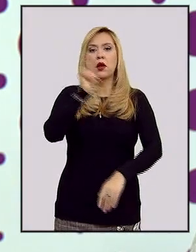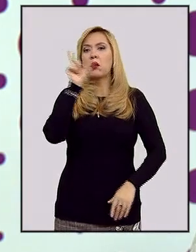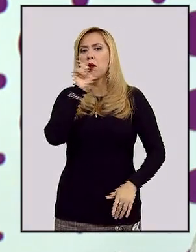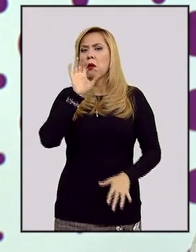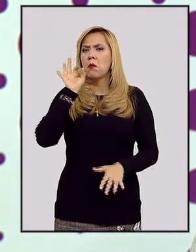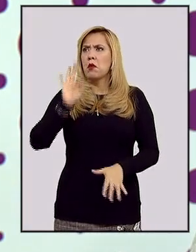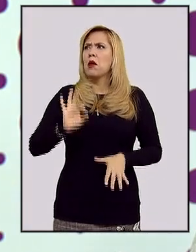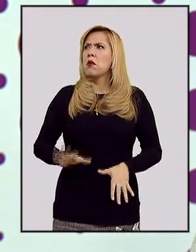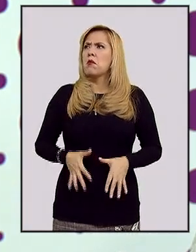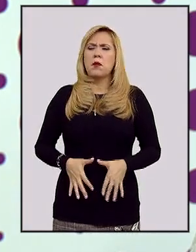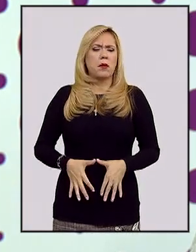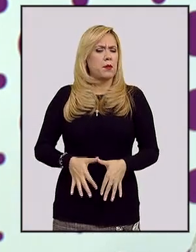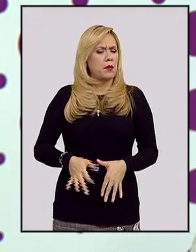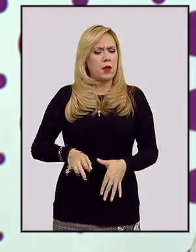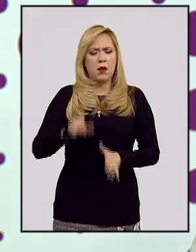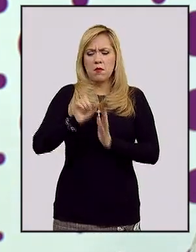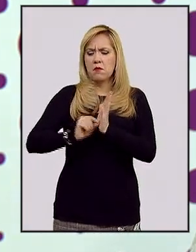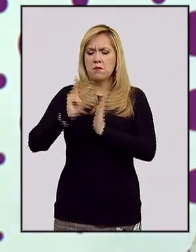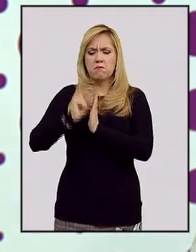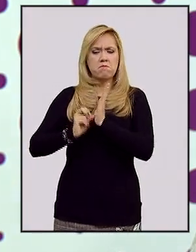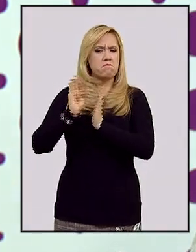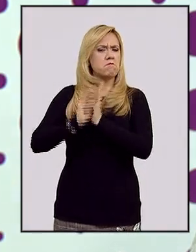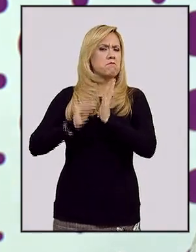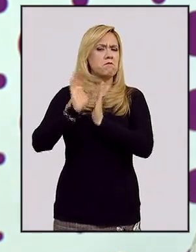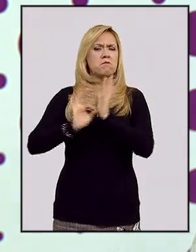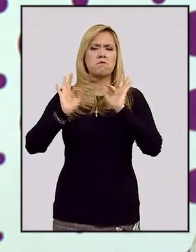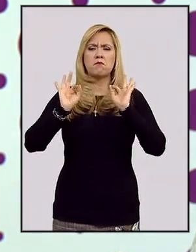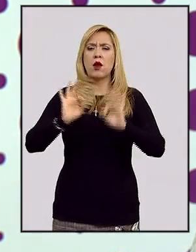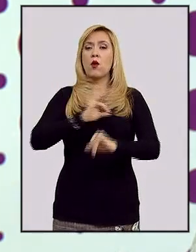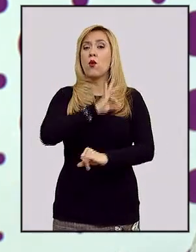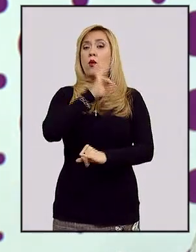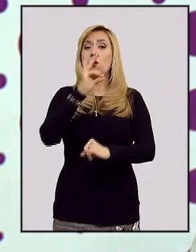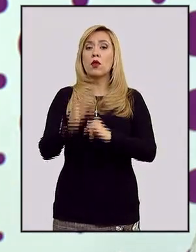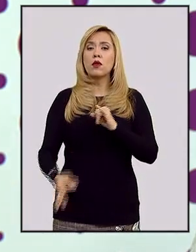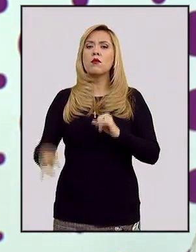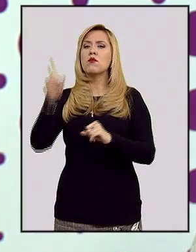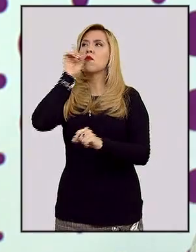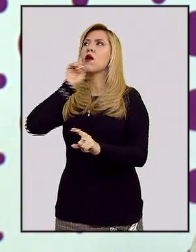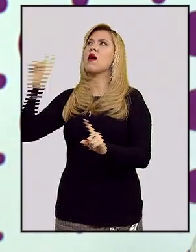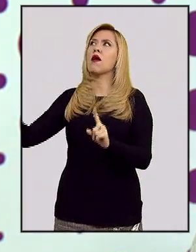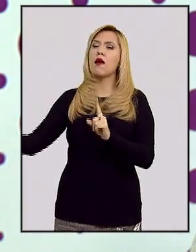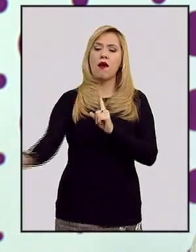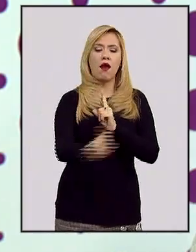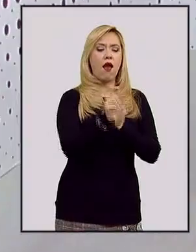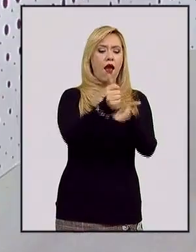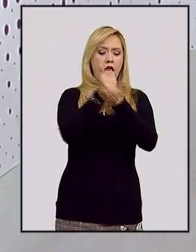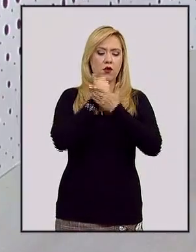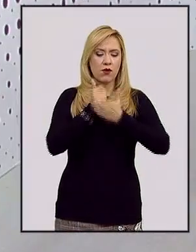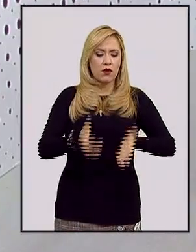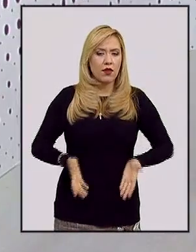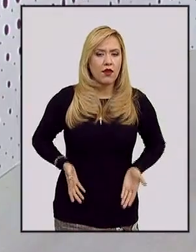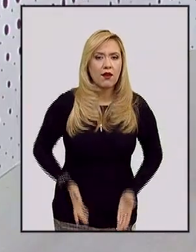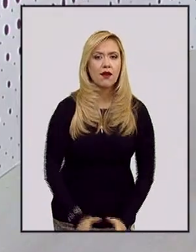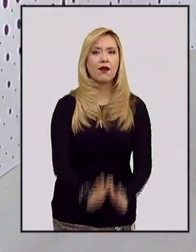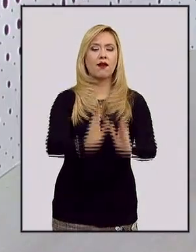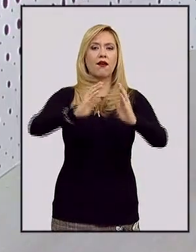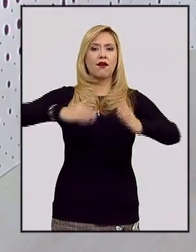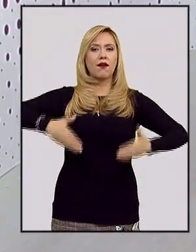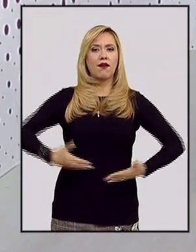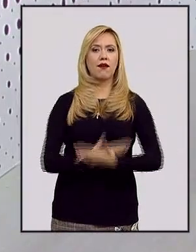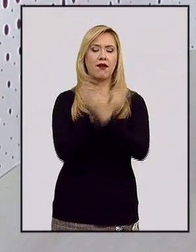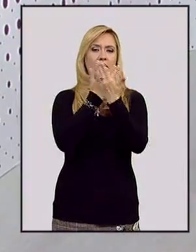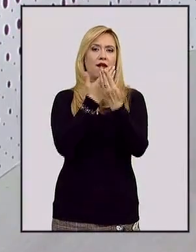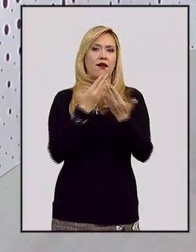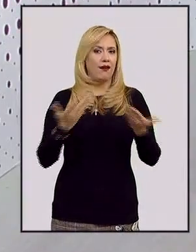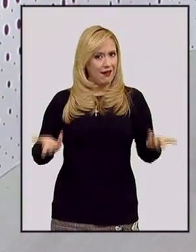esté todo en orden, pues podía ser el parto acompañado por una partera y pues no atenderlo,